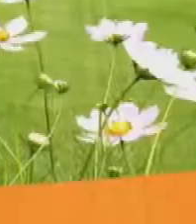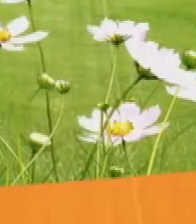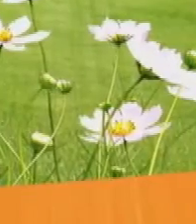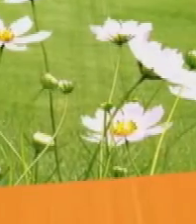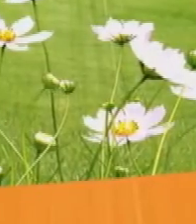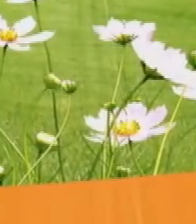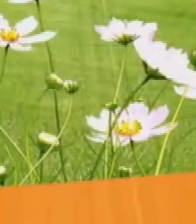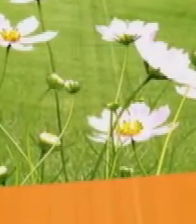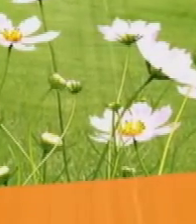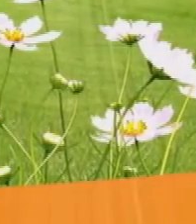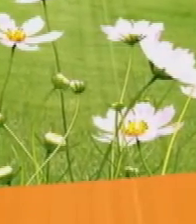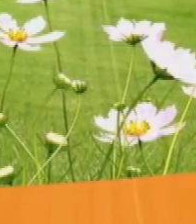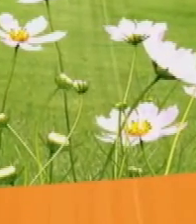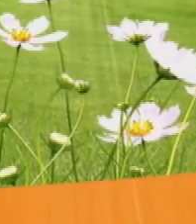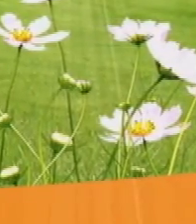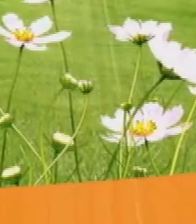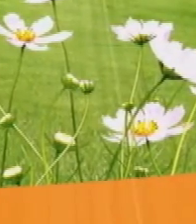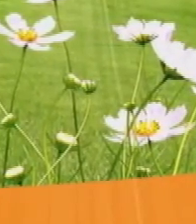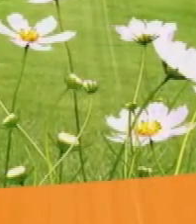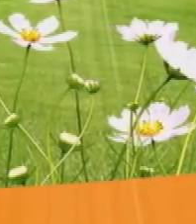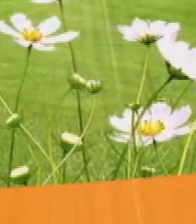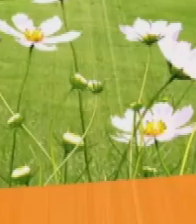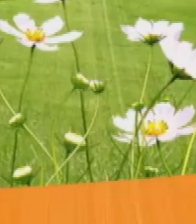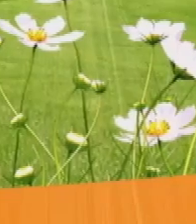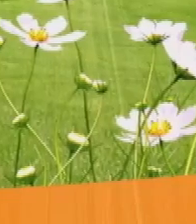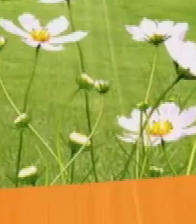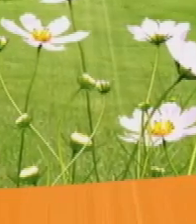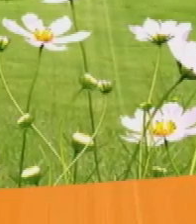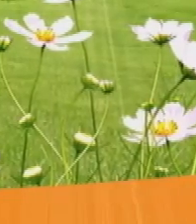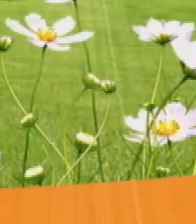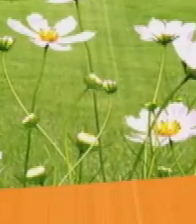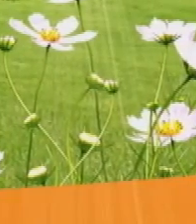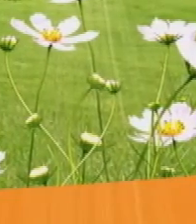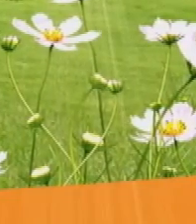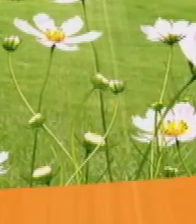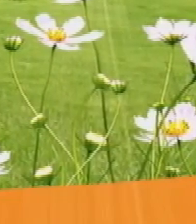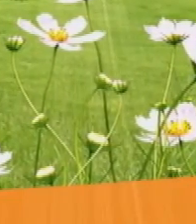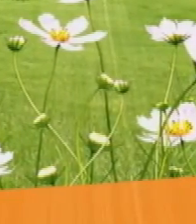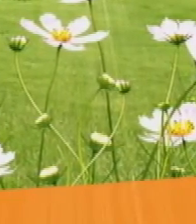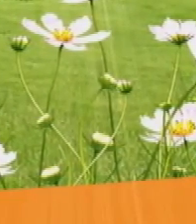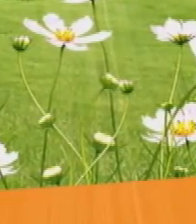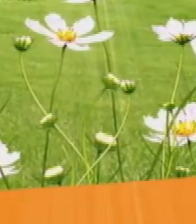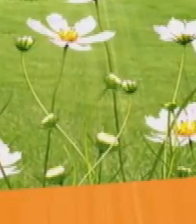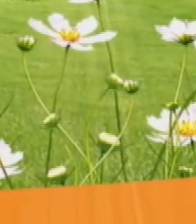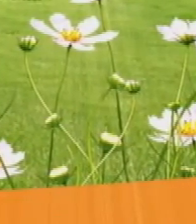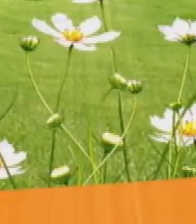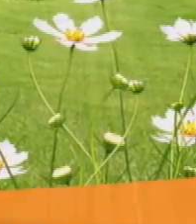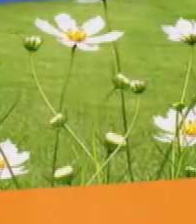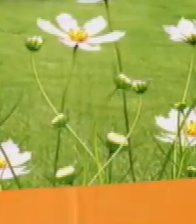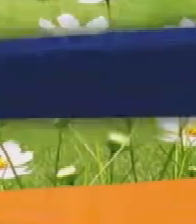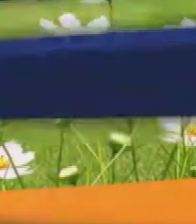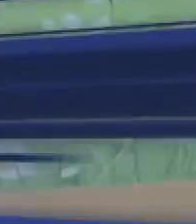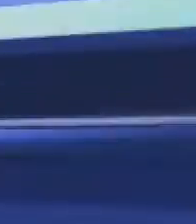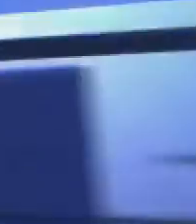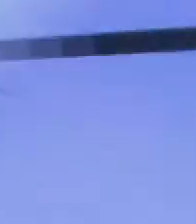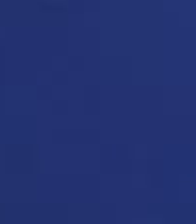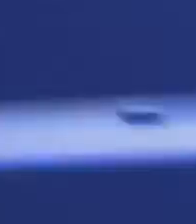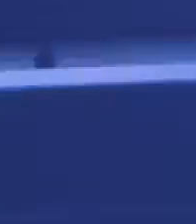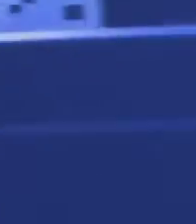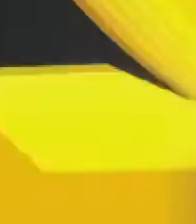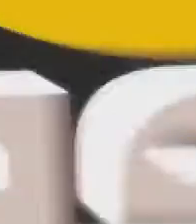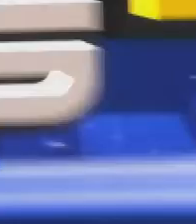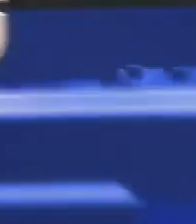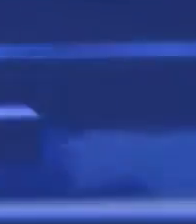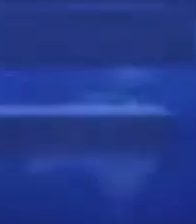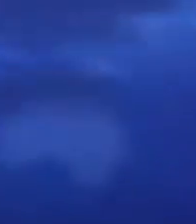Mosaico Ranchero. Con el patrocinio de Barsol Ecológico, Barsol Aroma Delicias, líder en limpieza. Enlace Noticias, el noticiero que usted quiere